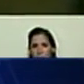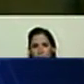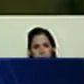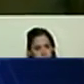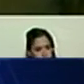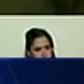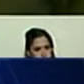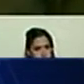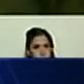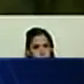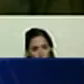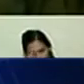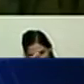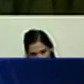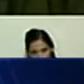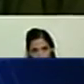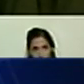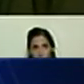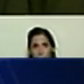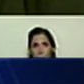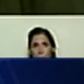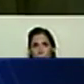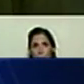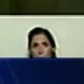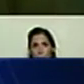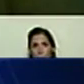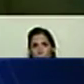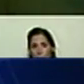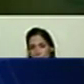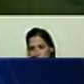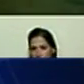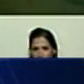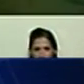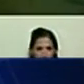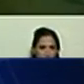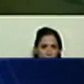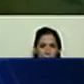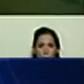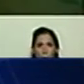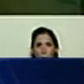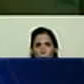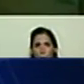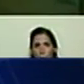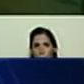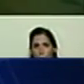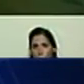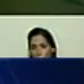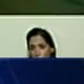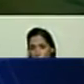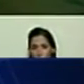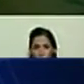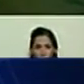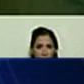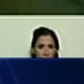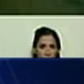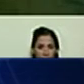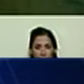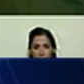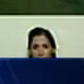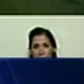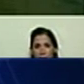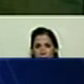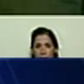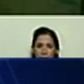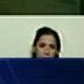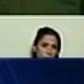a honrar el sagrado juramento de defender la patria y sus instituciones hasta perder